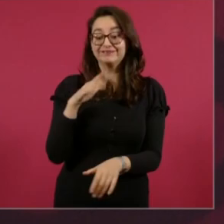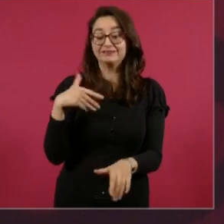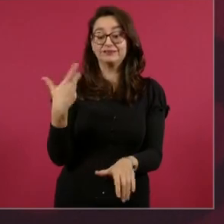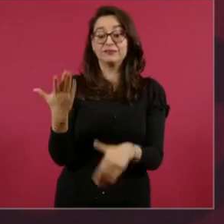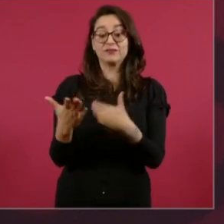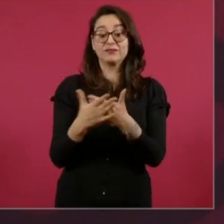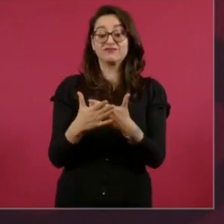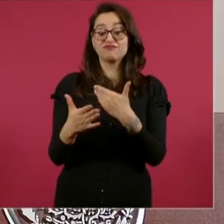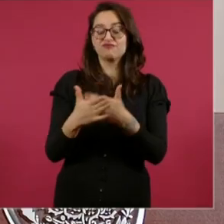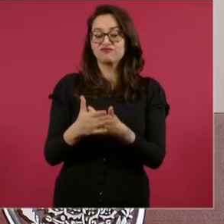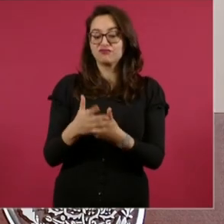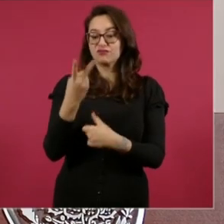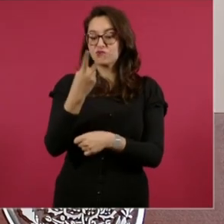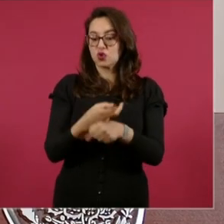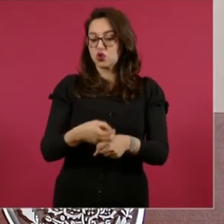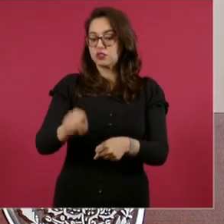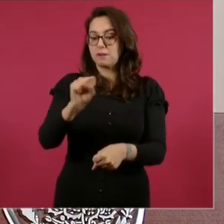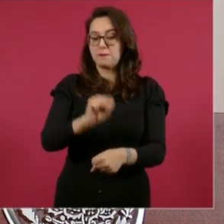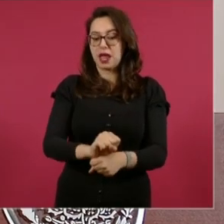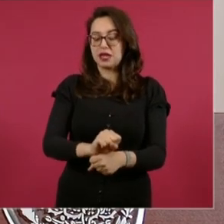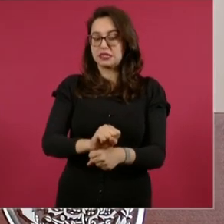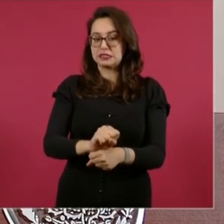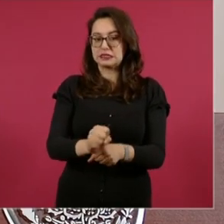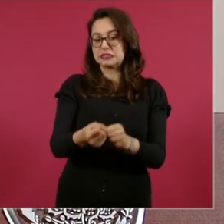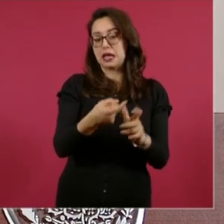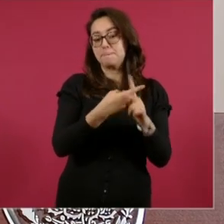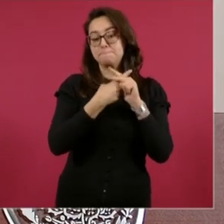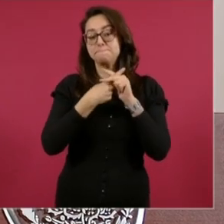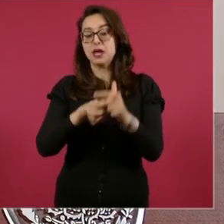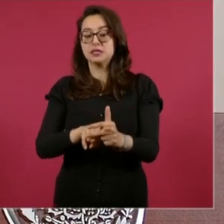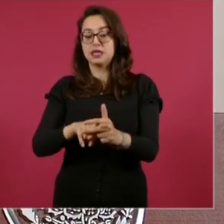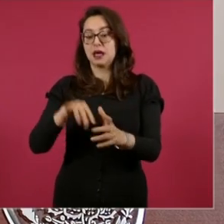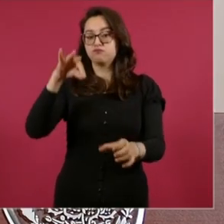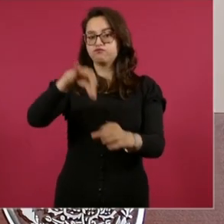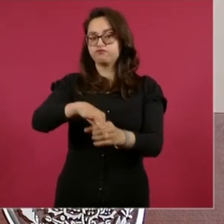sobre inauguraciones y eso porque viene la veda,